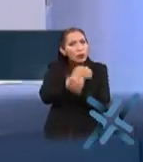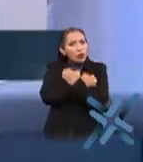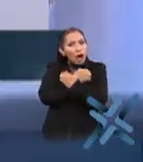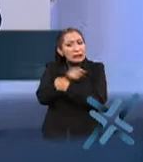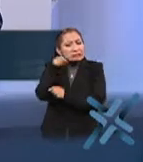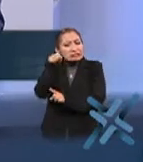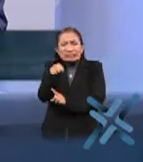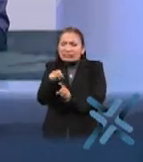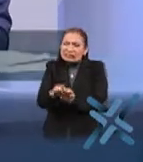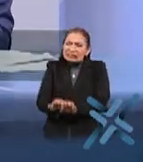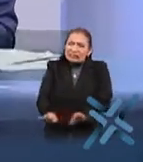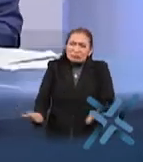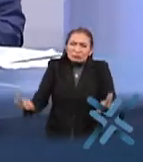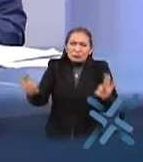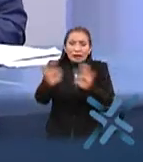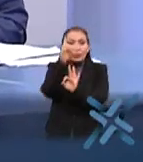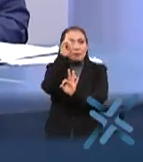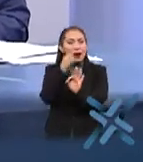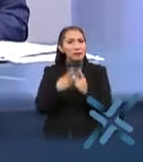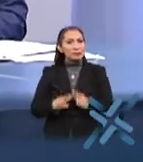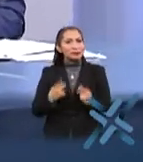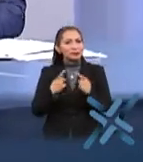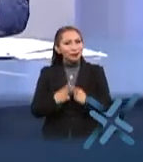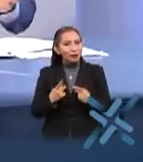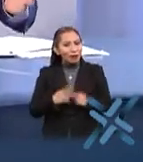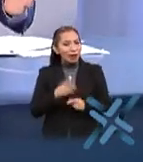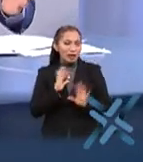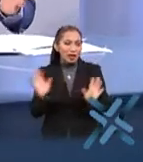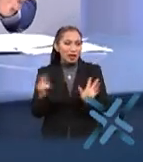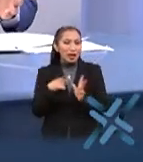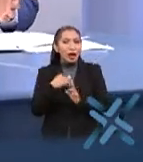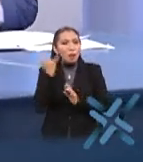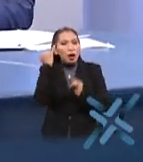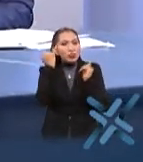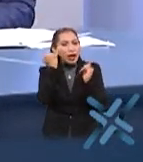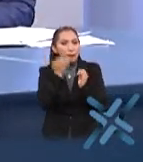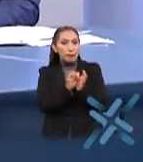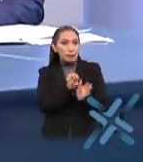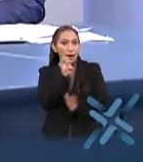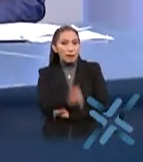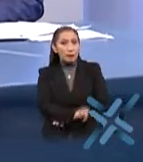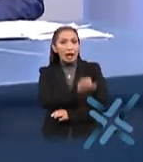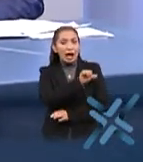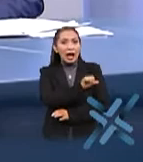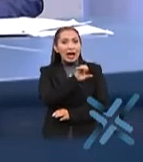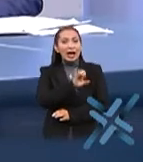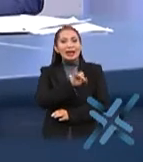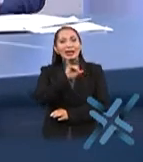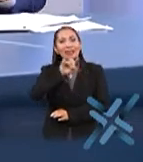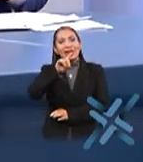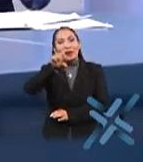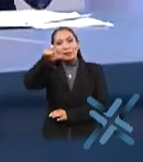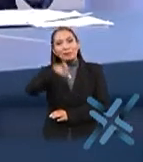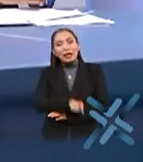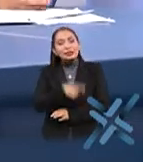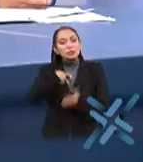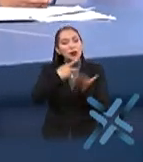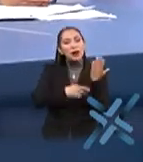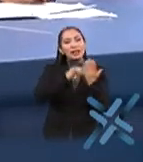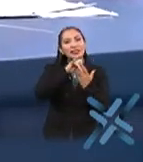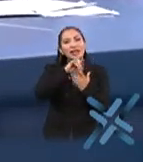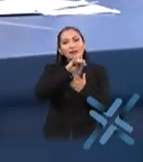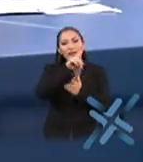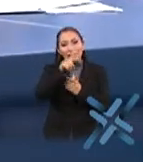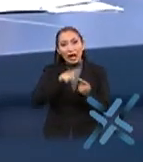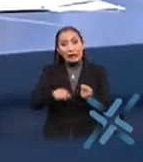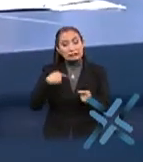educación es determinante para nuestras sociedades y como iniciativas como la AEIDMX y programas como